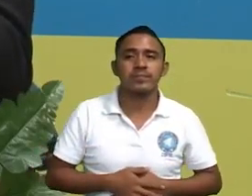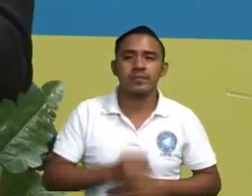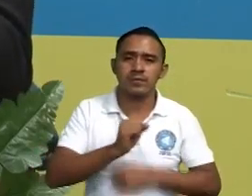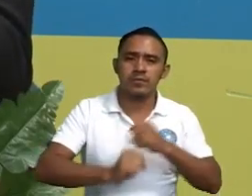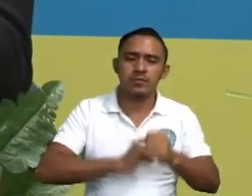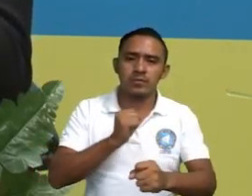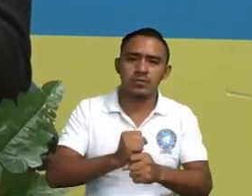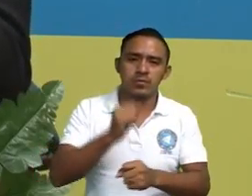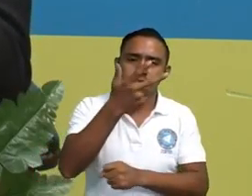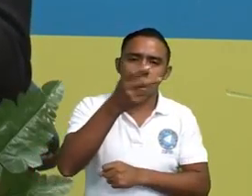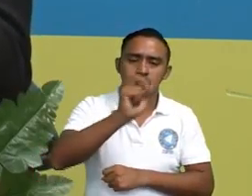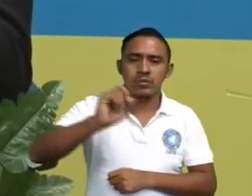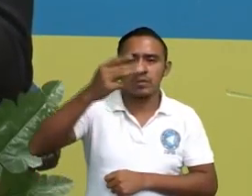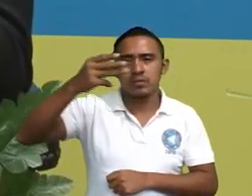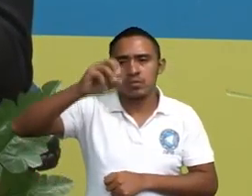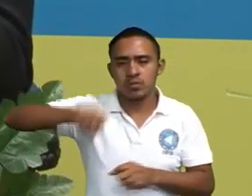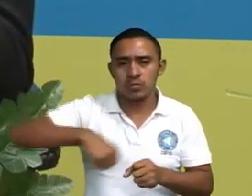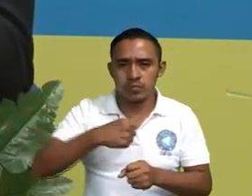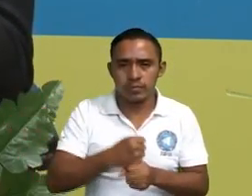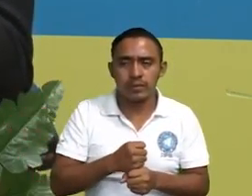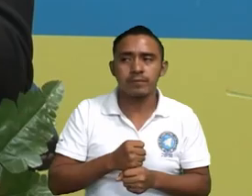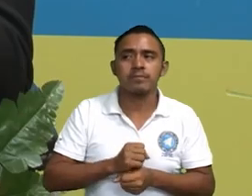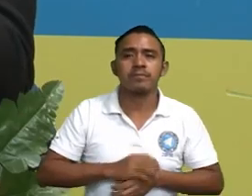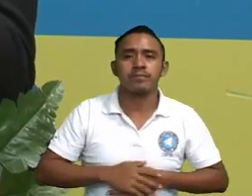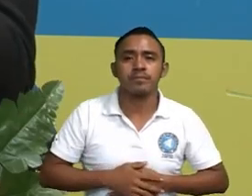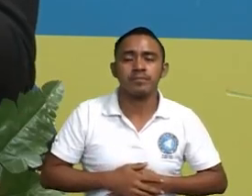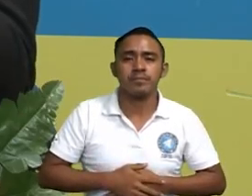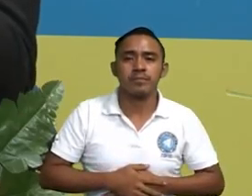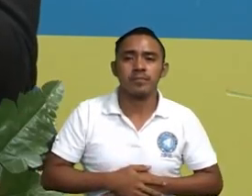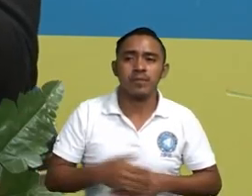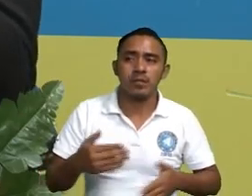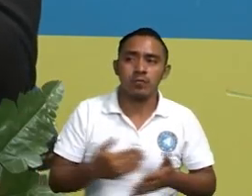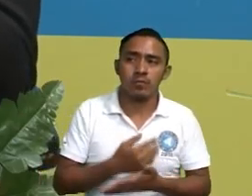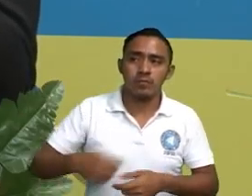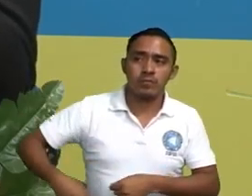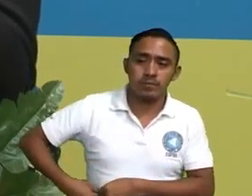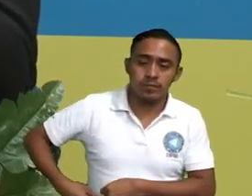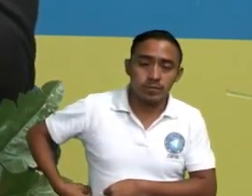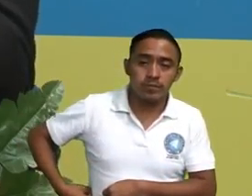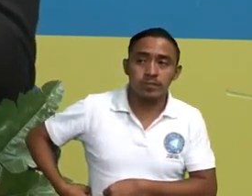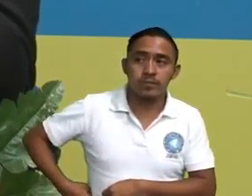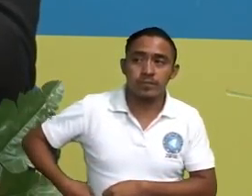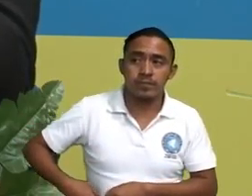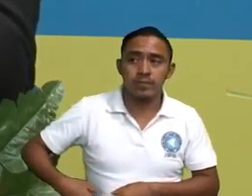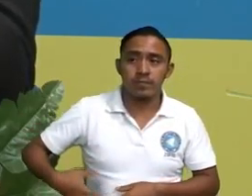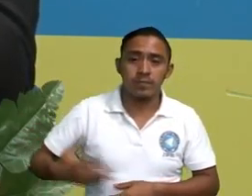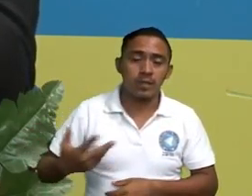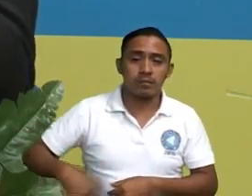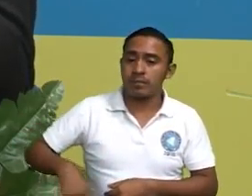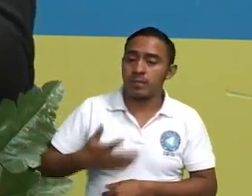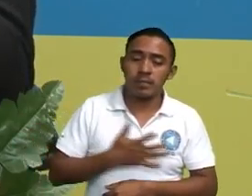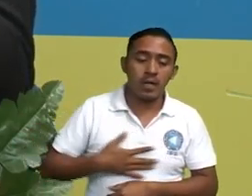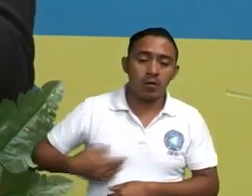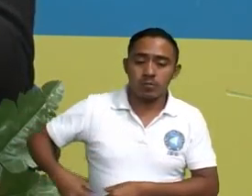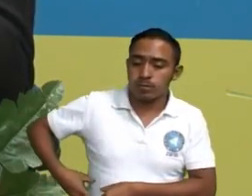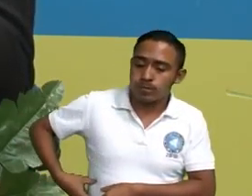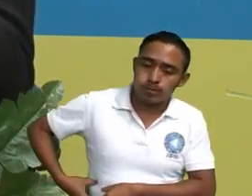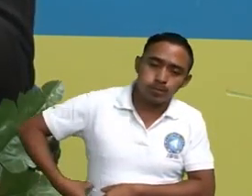80 y los 90, al inicio sobre todo, se instauró la cirugía convencional para la extracción de la vesícula biliar en su